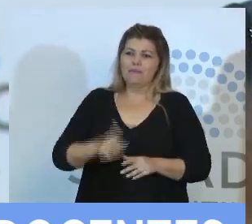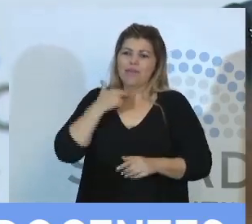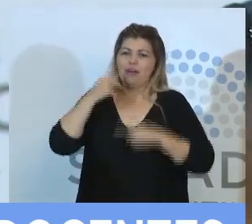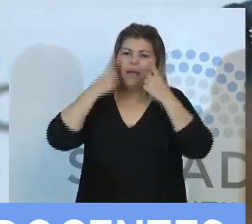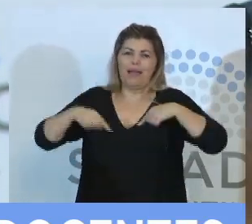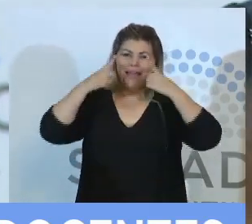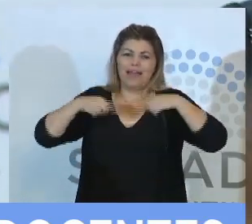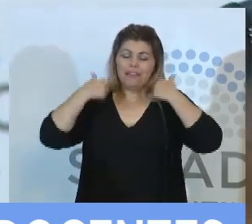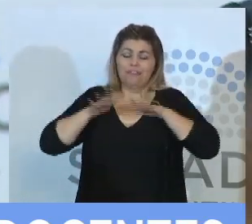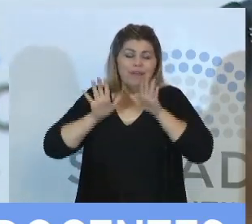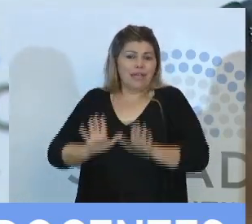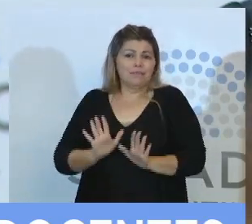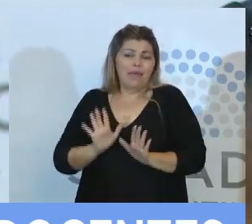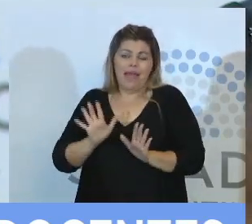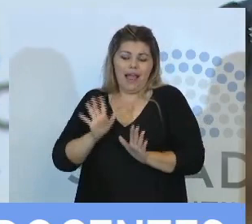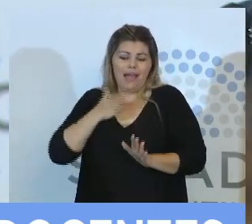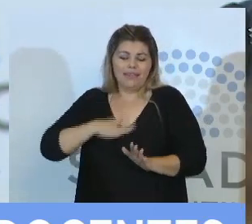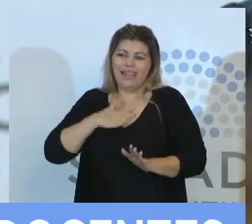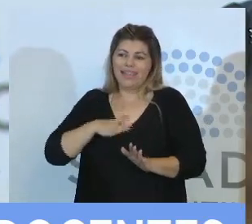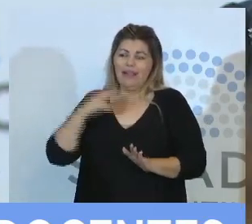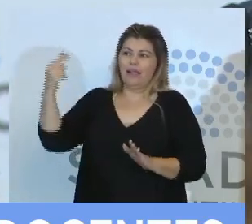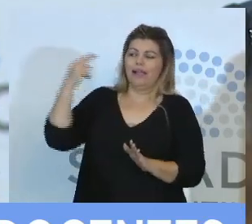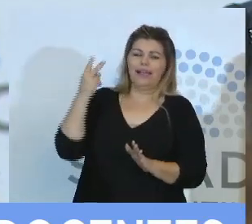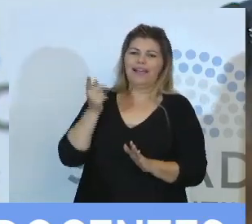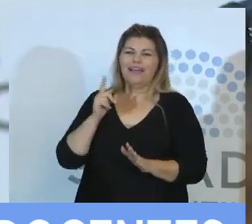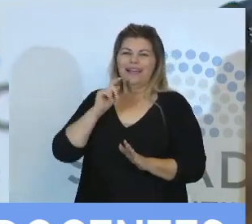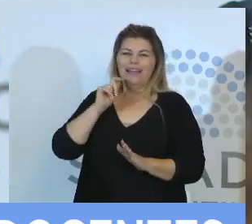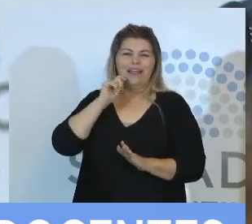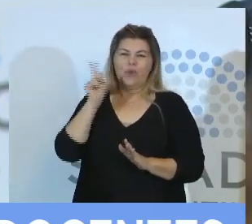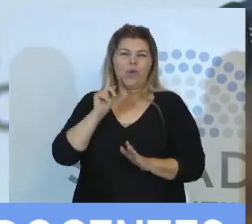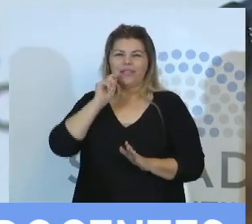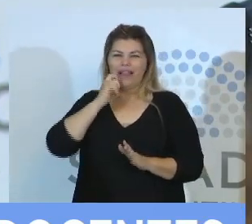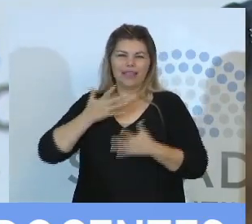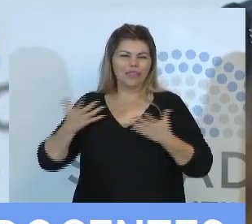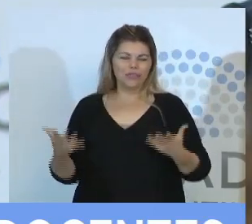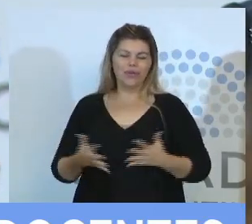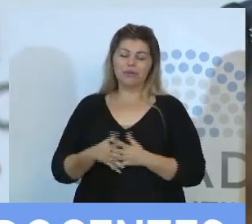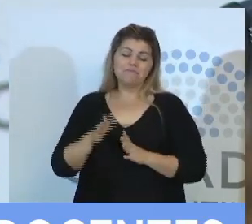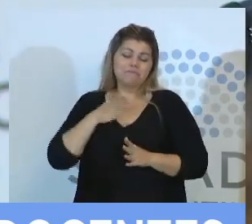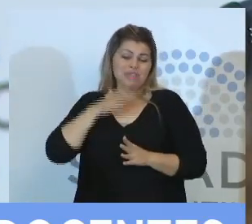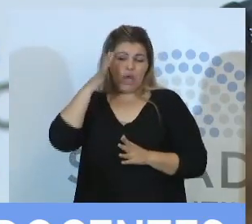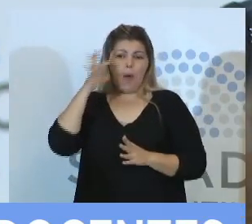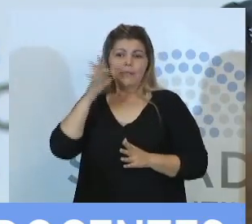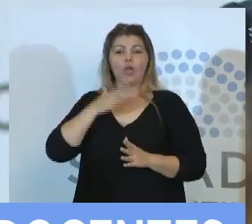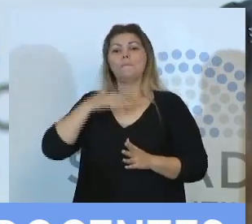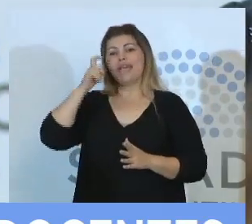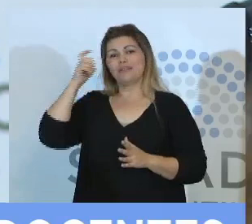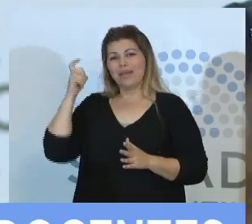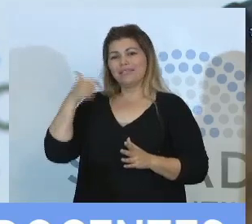le pase el llanto, y no está bueno, la verdad. Así que, bueno, nada, esa es mi opinión, mi experiencia con